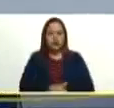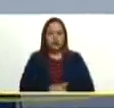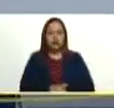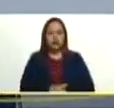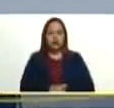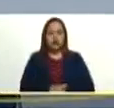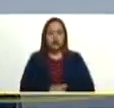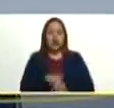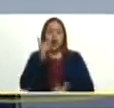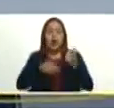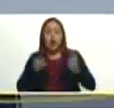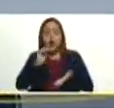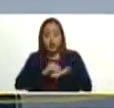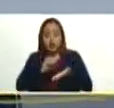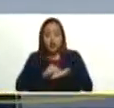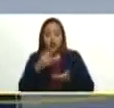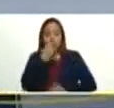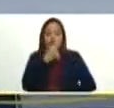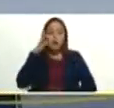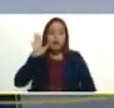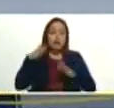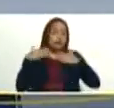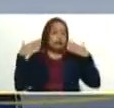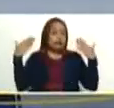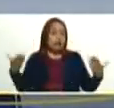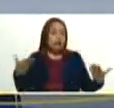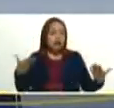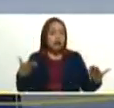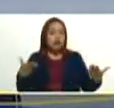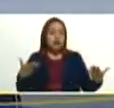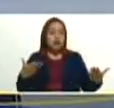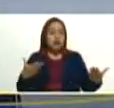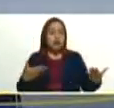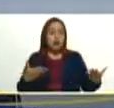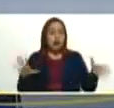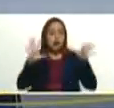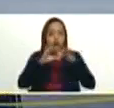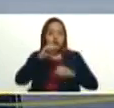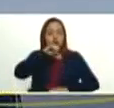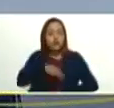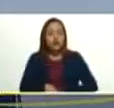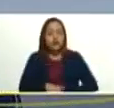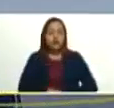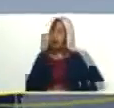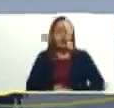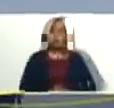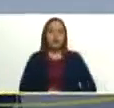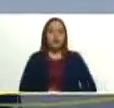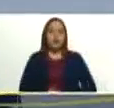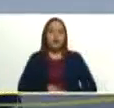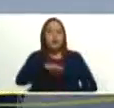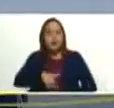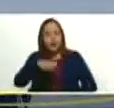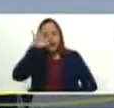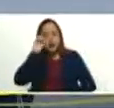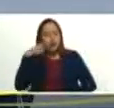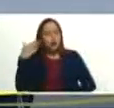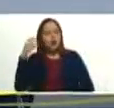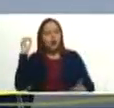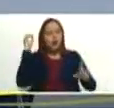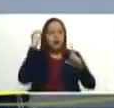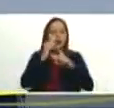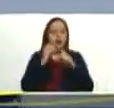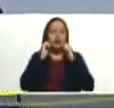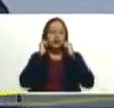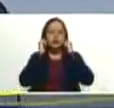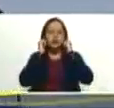Y hay a veces compromisos gigantes de la historia. Y con esta fiebre de la historia podemos entender cuál es el objetivo.